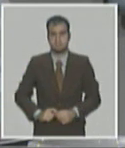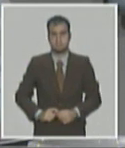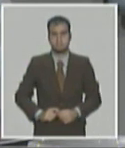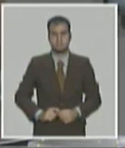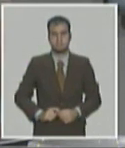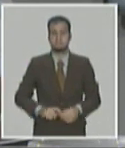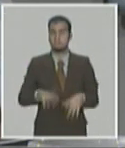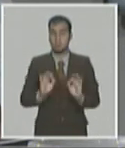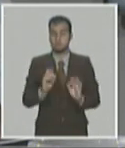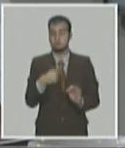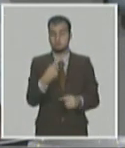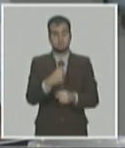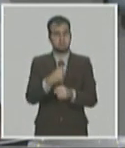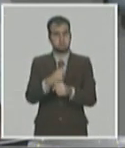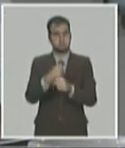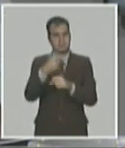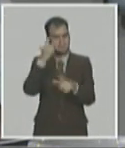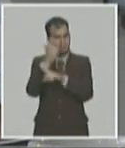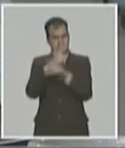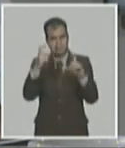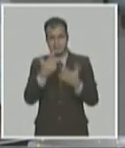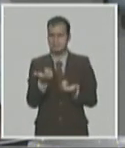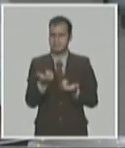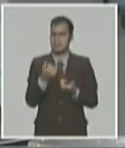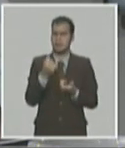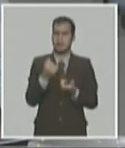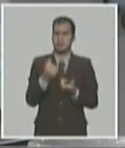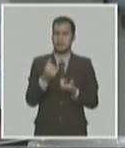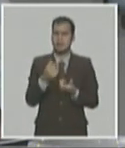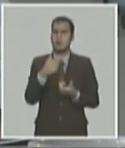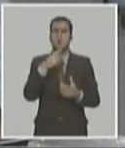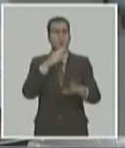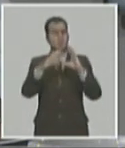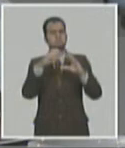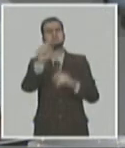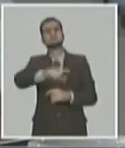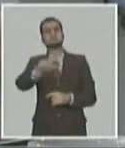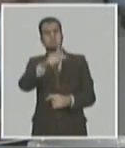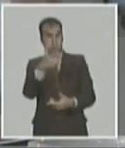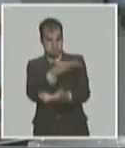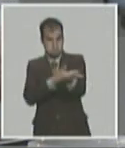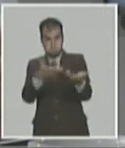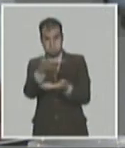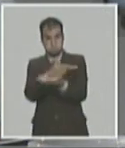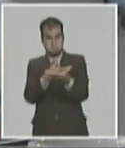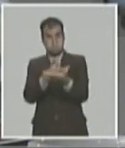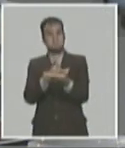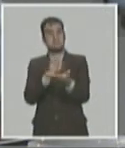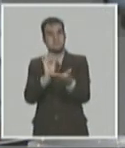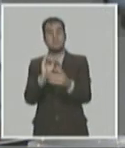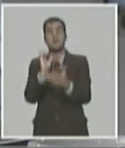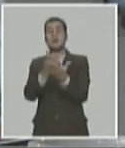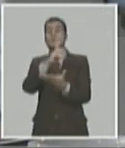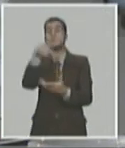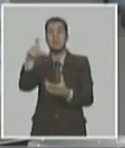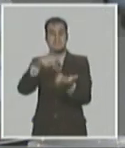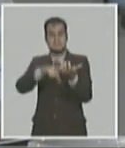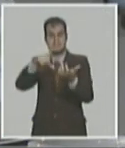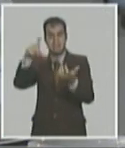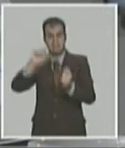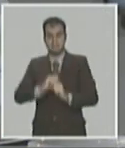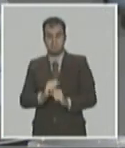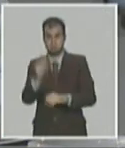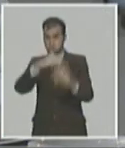de ciencia, de informatización, de comunicación social, el trabajo con las escuelas del partido, el trabajo con la Escuela Superior del